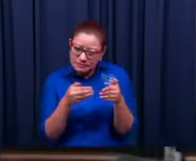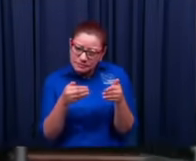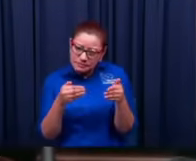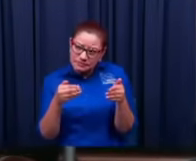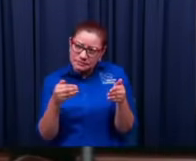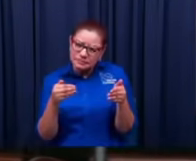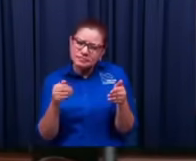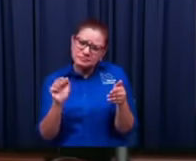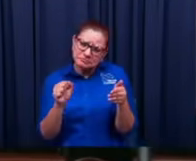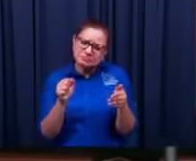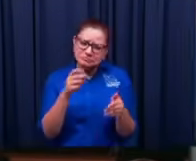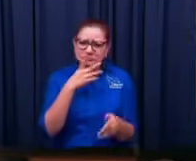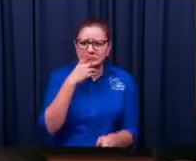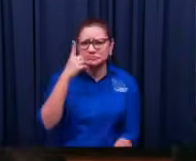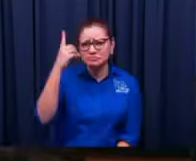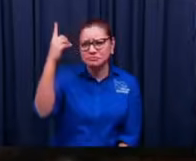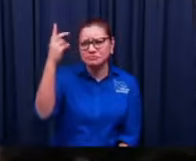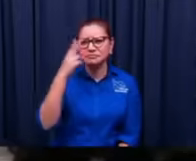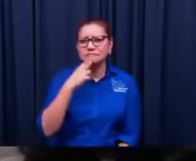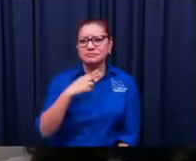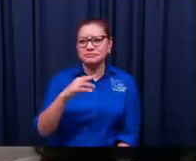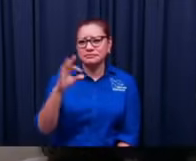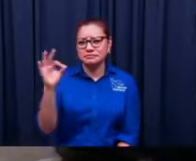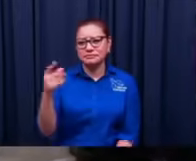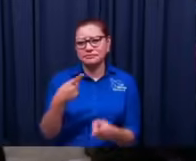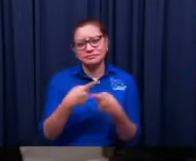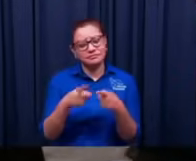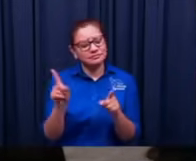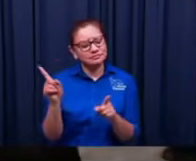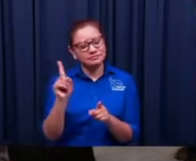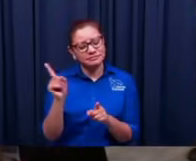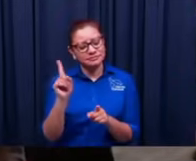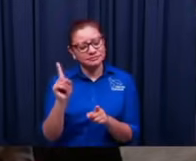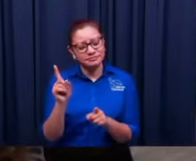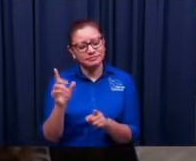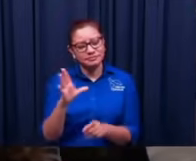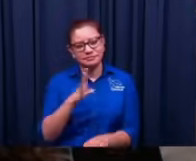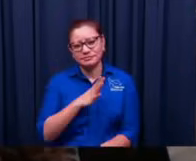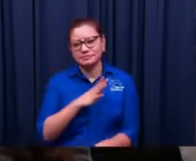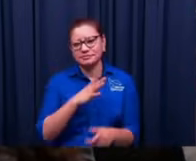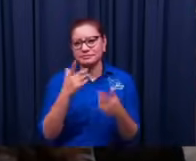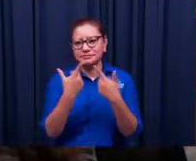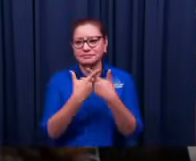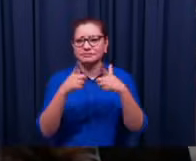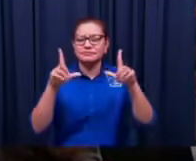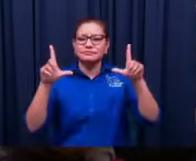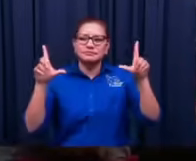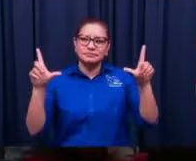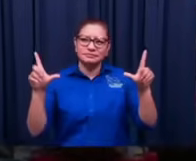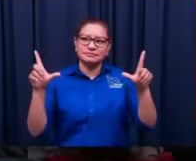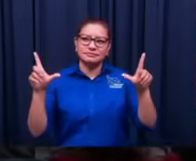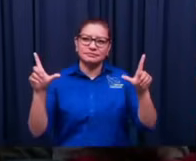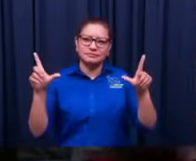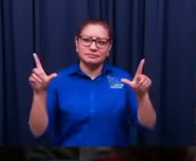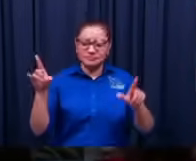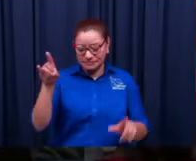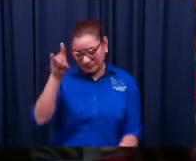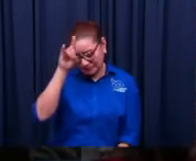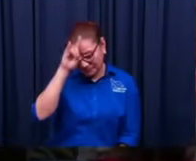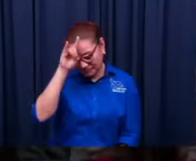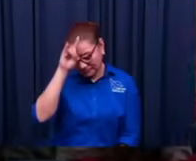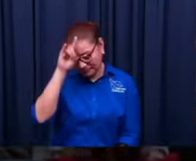que es hijo de Dios, pues, pero que todavía no ha llegado el seminario de liberación de demonios.